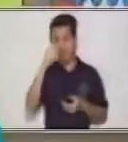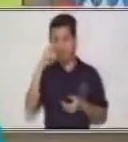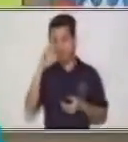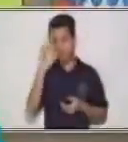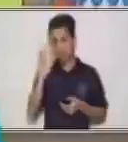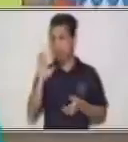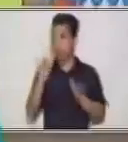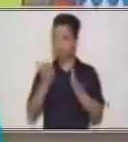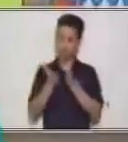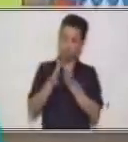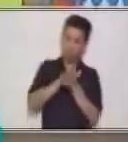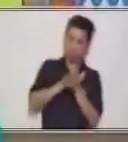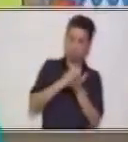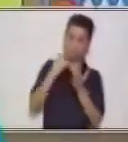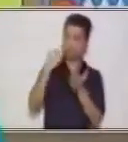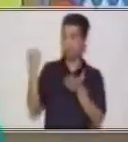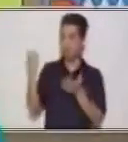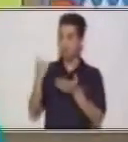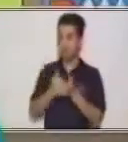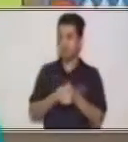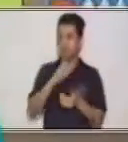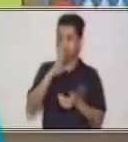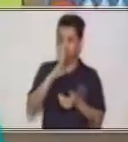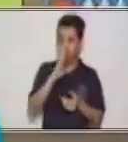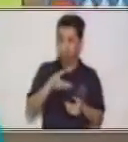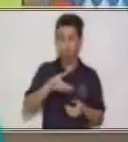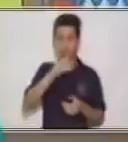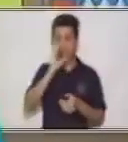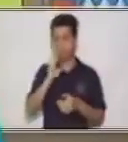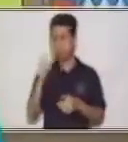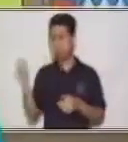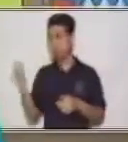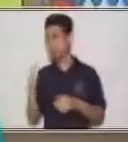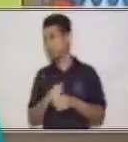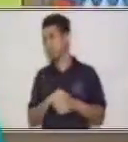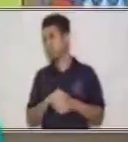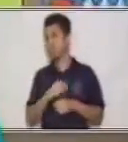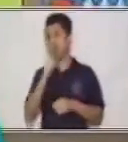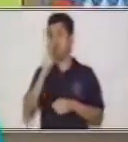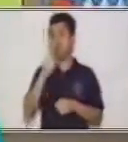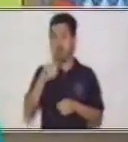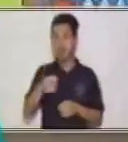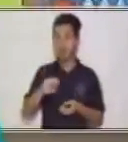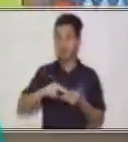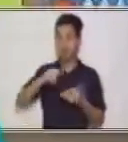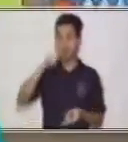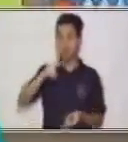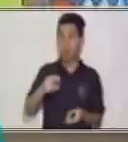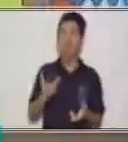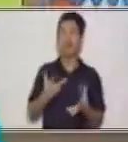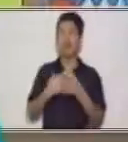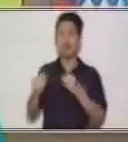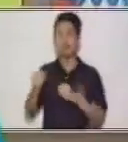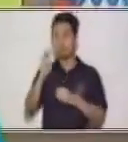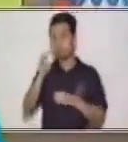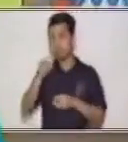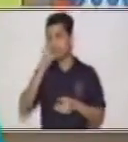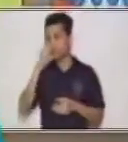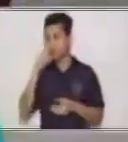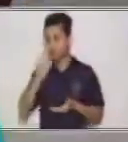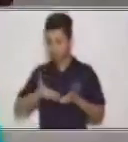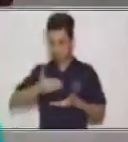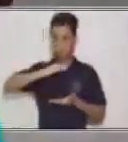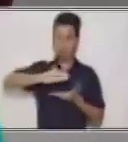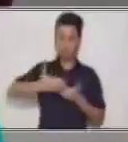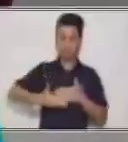tarjetitas y aquí dice 1 litro, 4 vasos, una botella, 3 vasos,